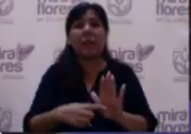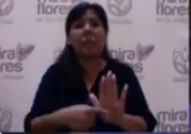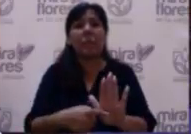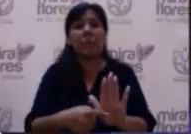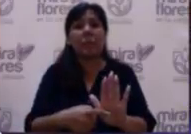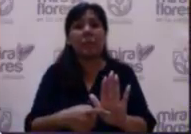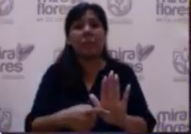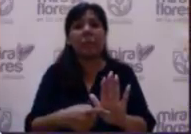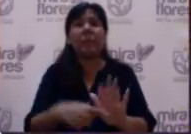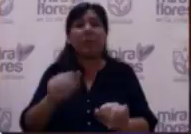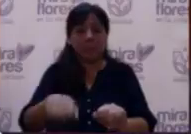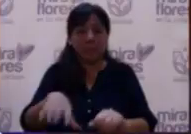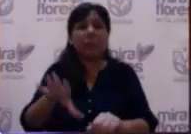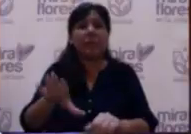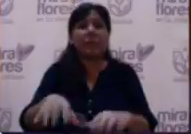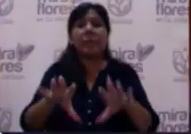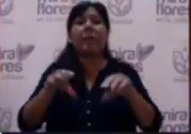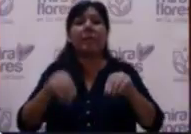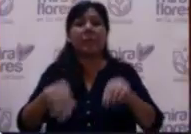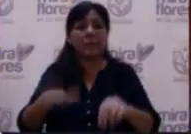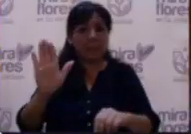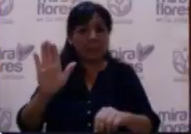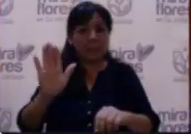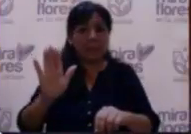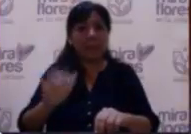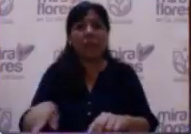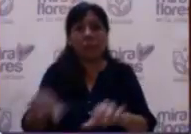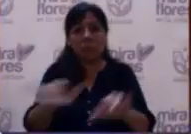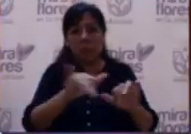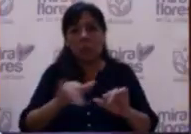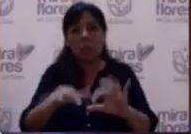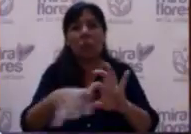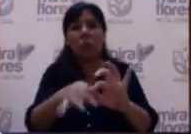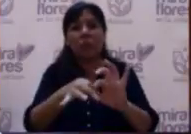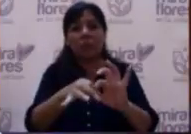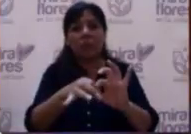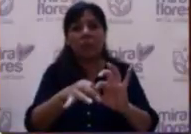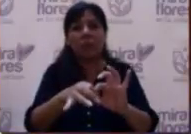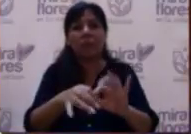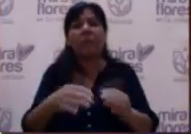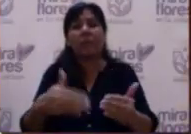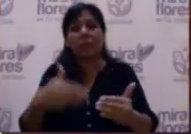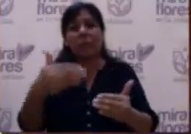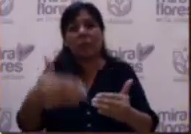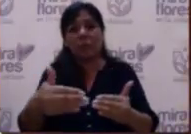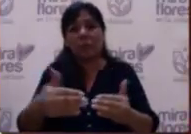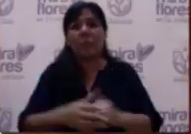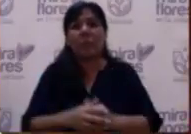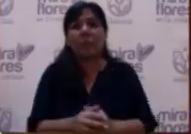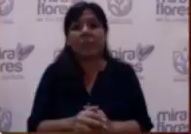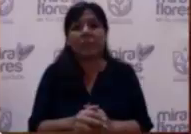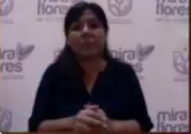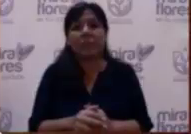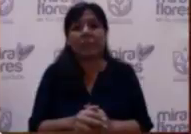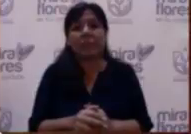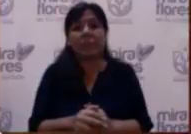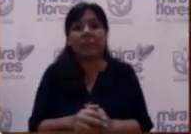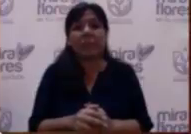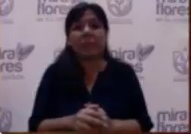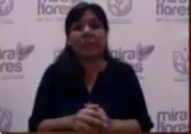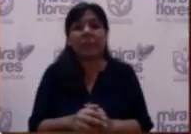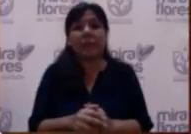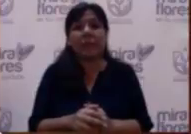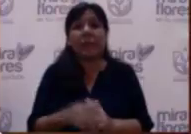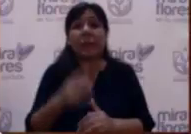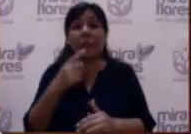conformidad. Se aprueba por unanimidad de votos. Muchas gracias. Vamos al siguiente punto. En la estación de despacho,